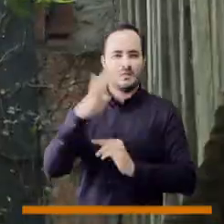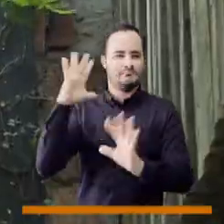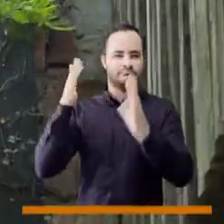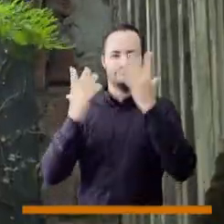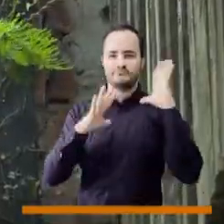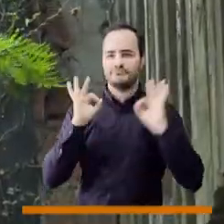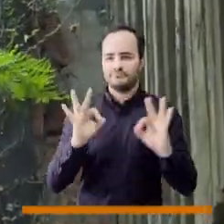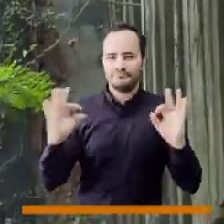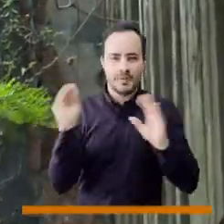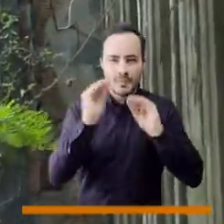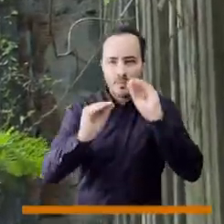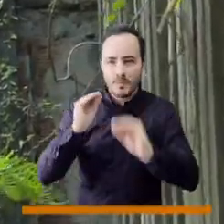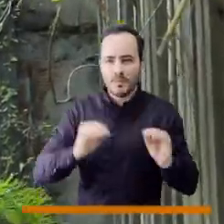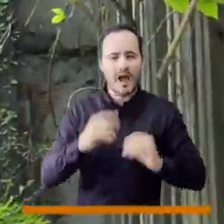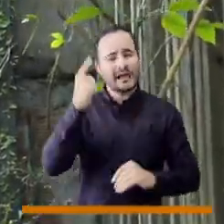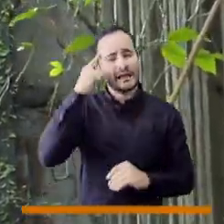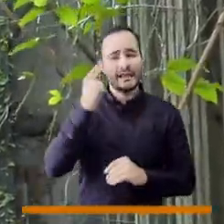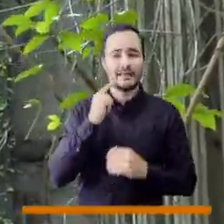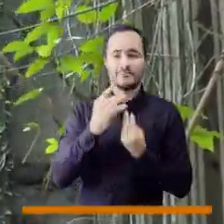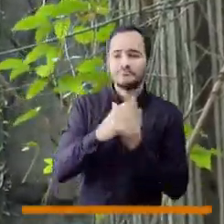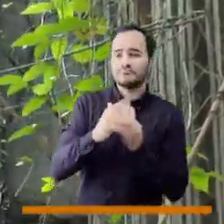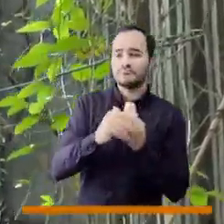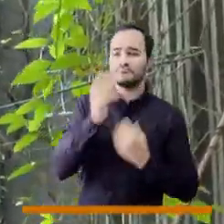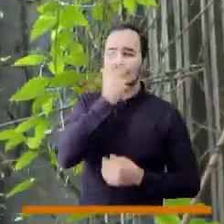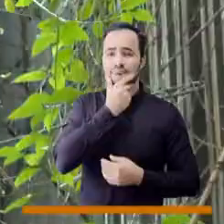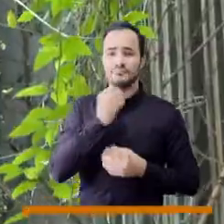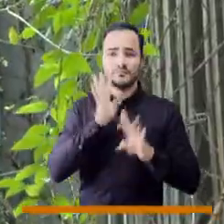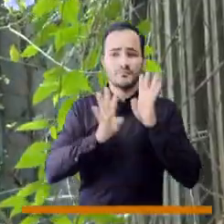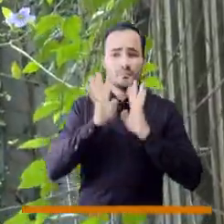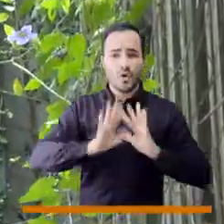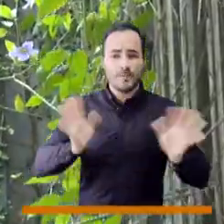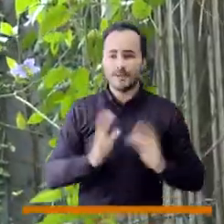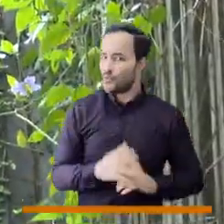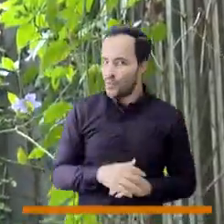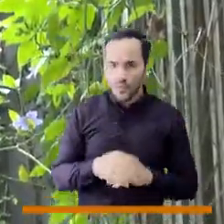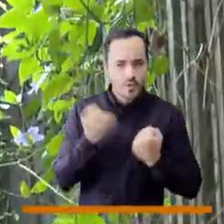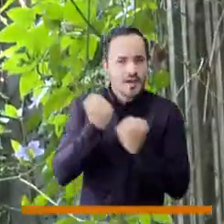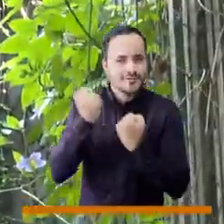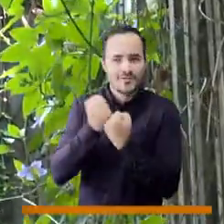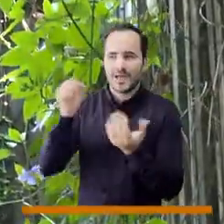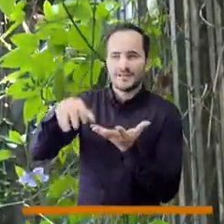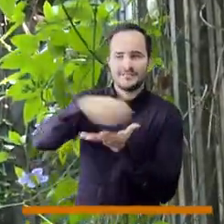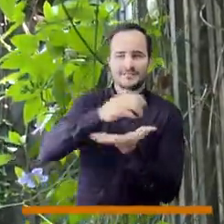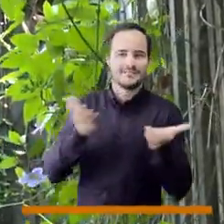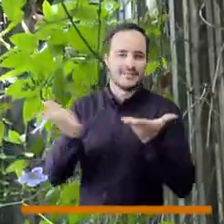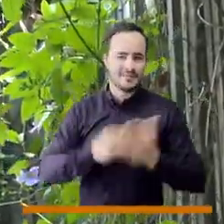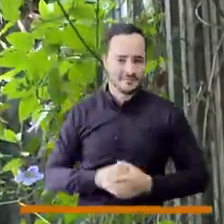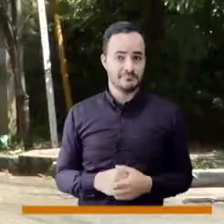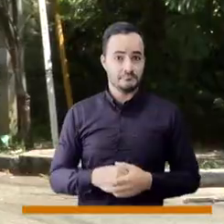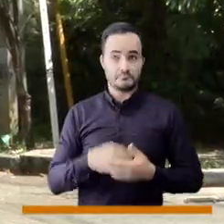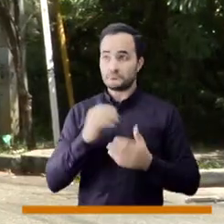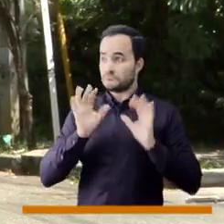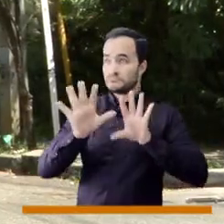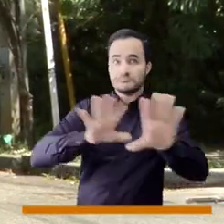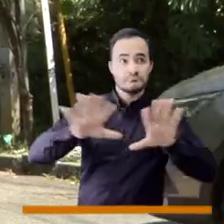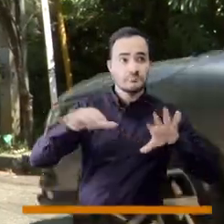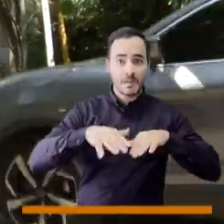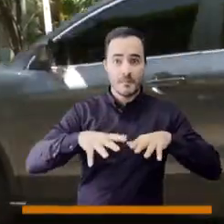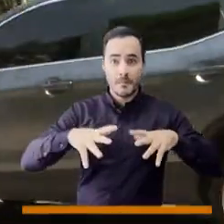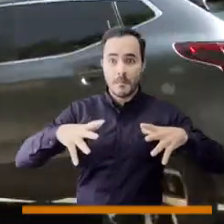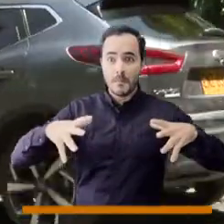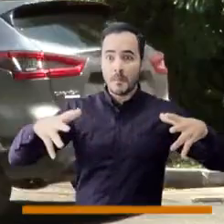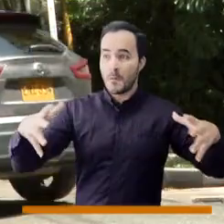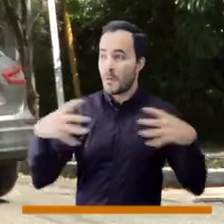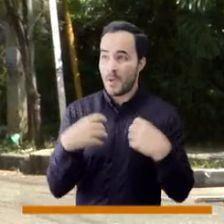lugares, con el mismo propósito, no es solamente ornamental, sino también que le aporten a los servicios ecosistémicos, porque en la medida en que